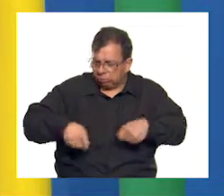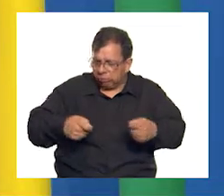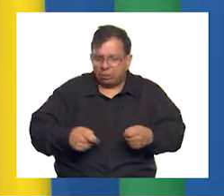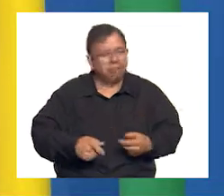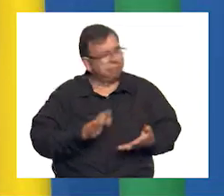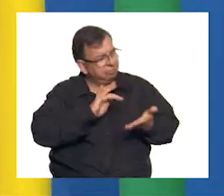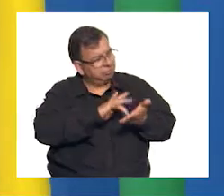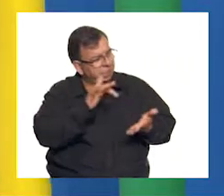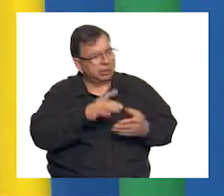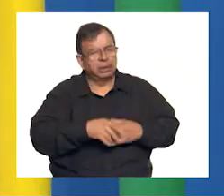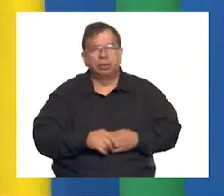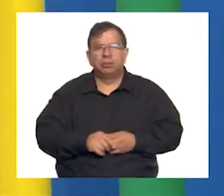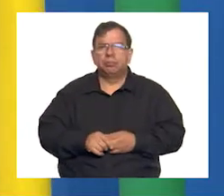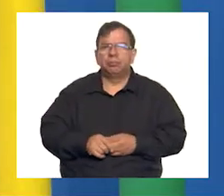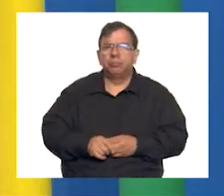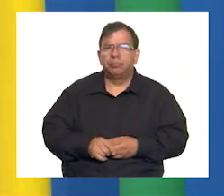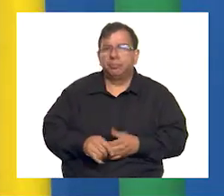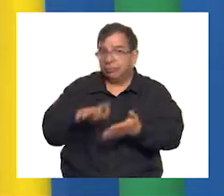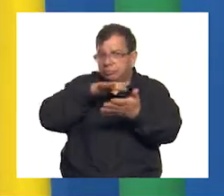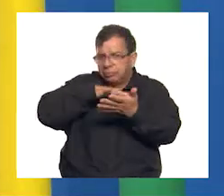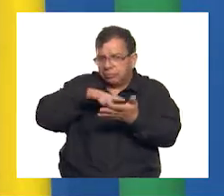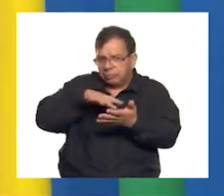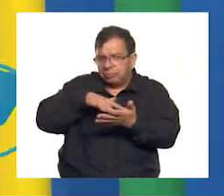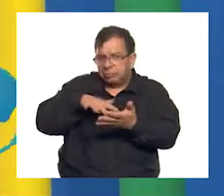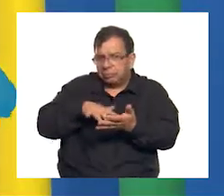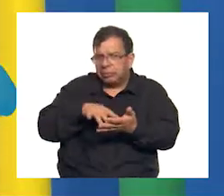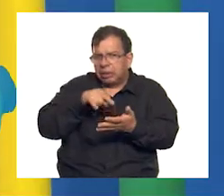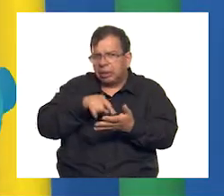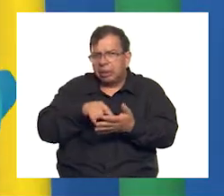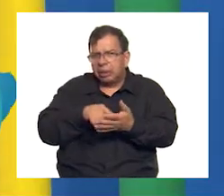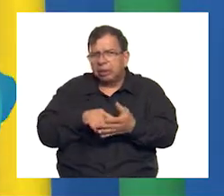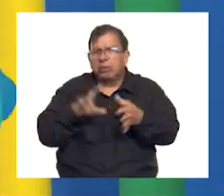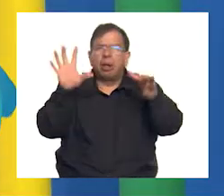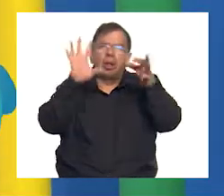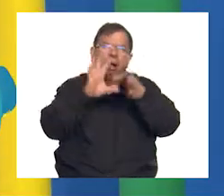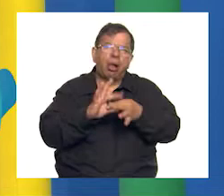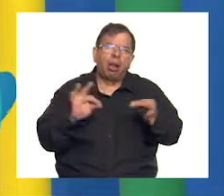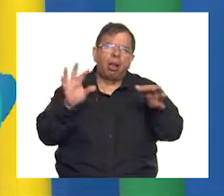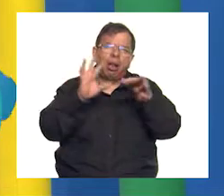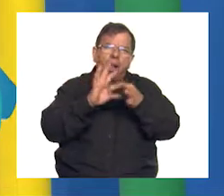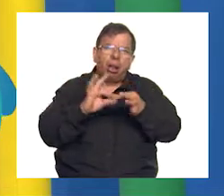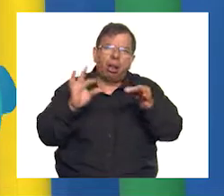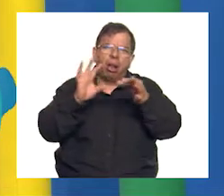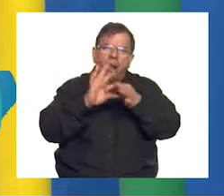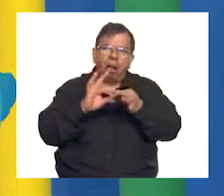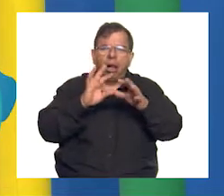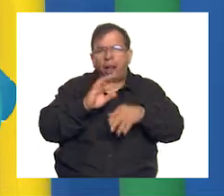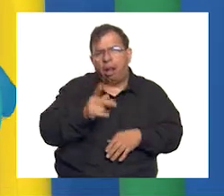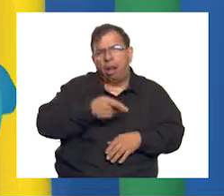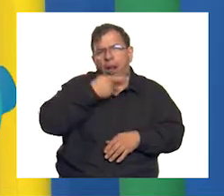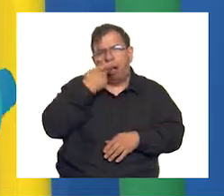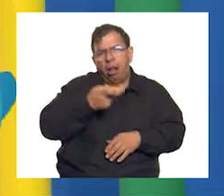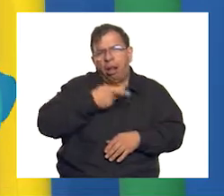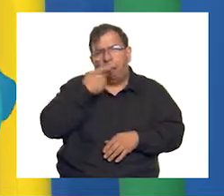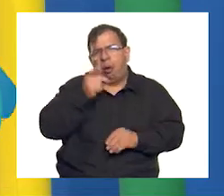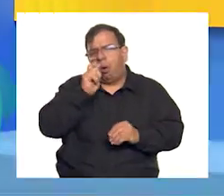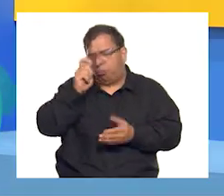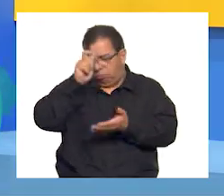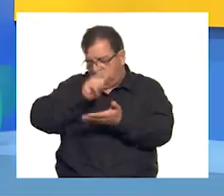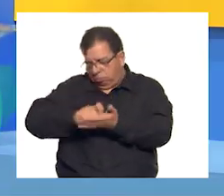Jen. Como nos dice el texto, las leyendas son relatos que se pueden contar tanto de manera oral como